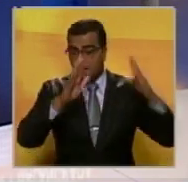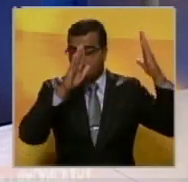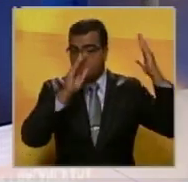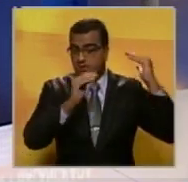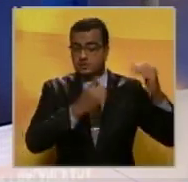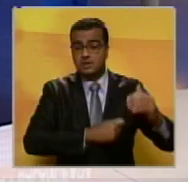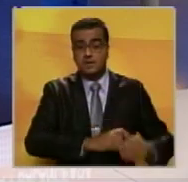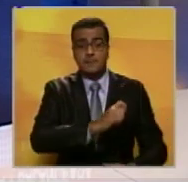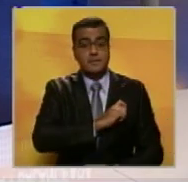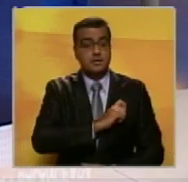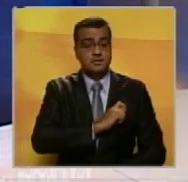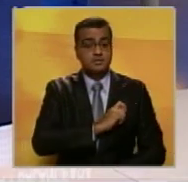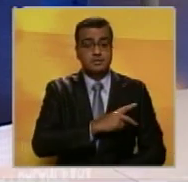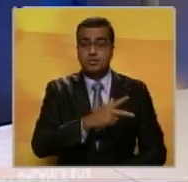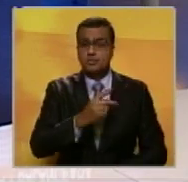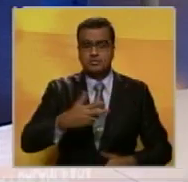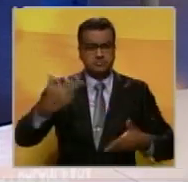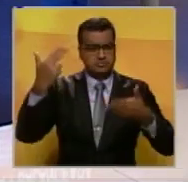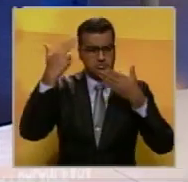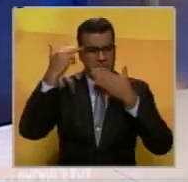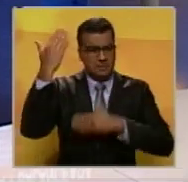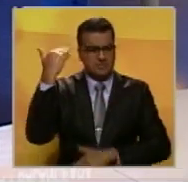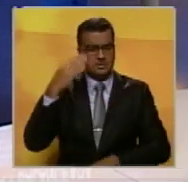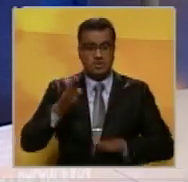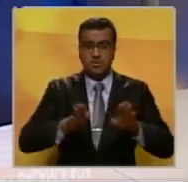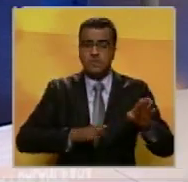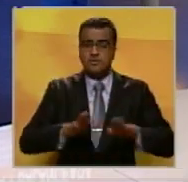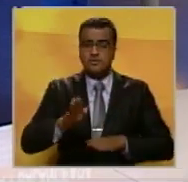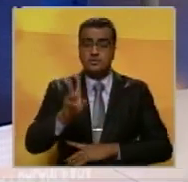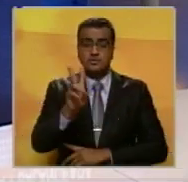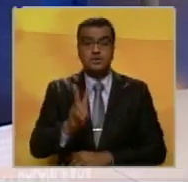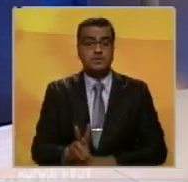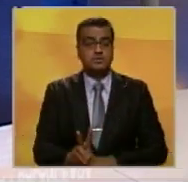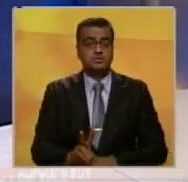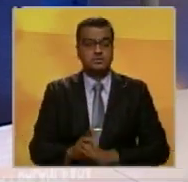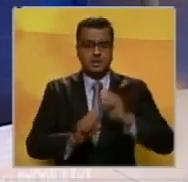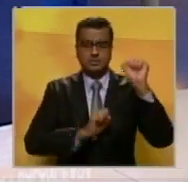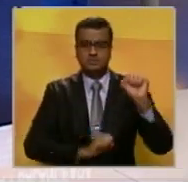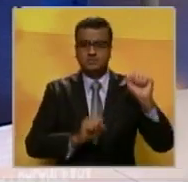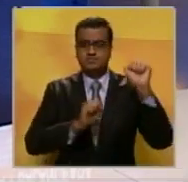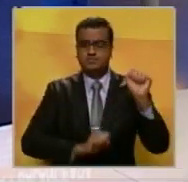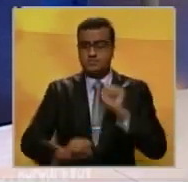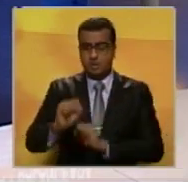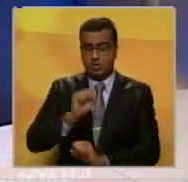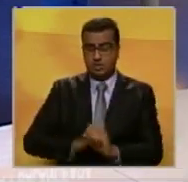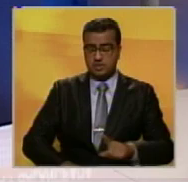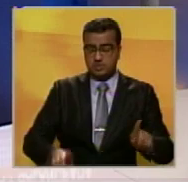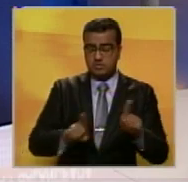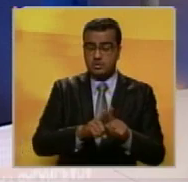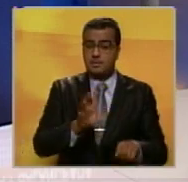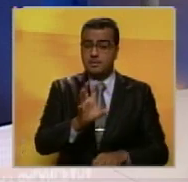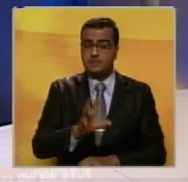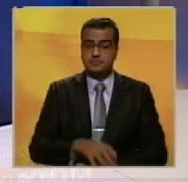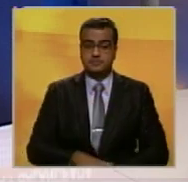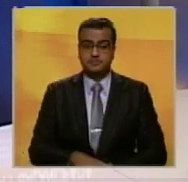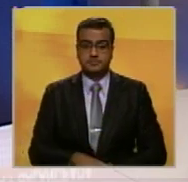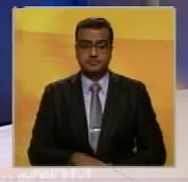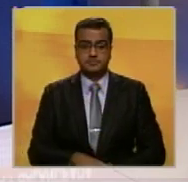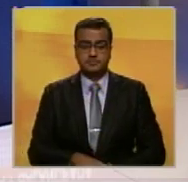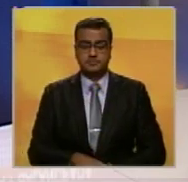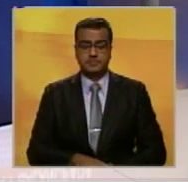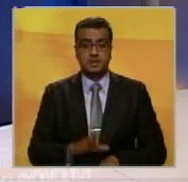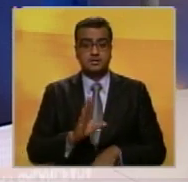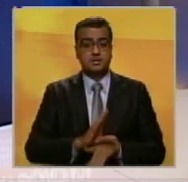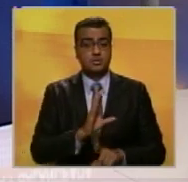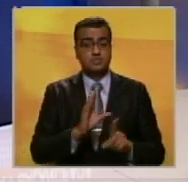Madrid, Mario Isea, no fue secuestrado el pasado jueves cuando venezolanos manifestaron en contra de la situación del país en el centro cultural